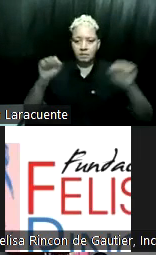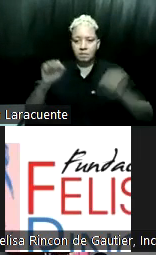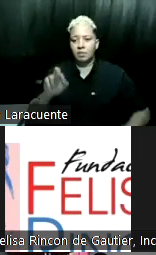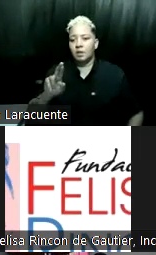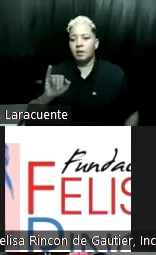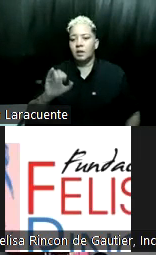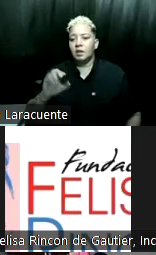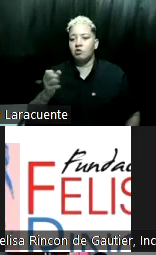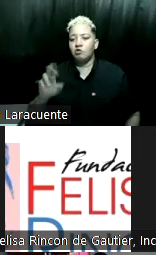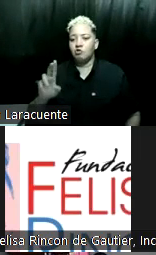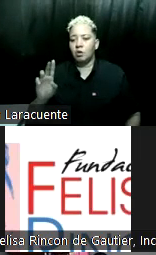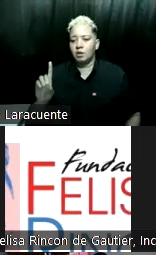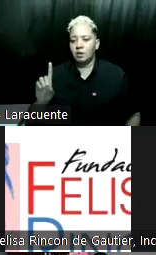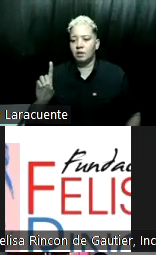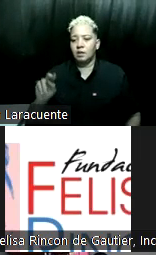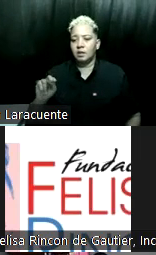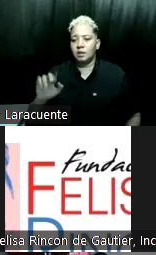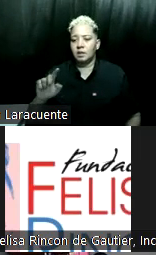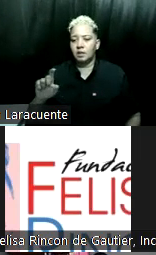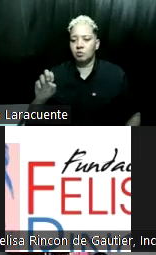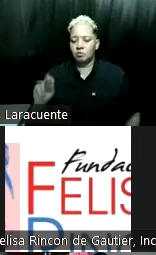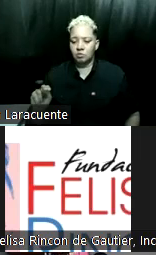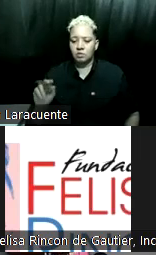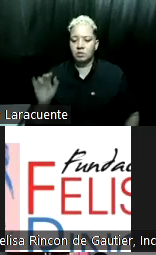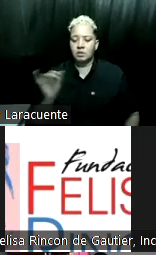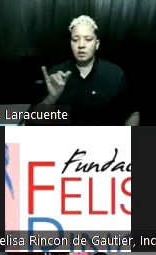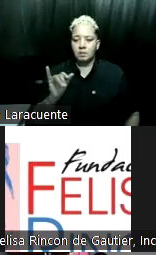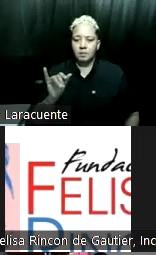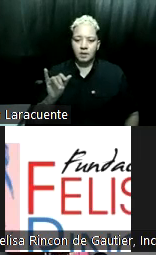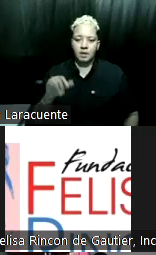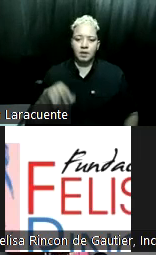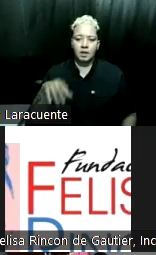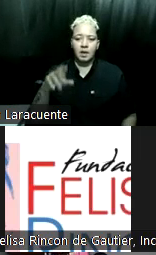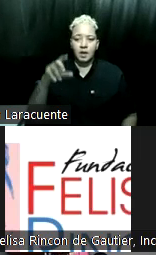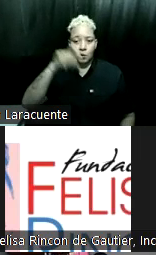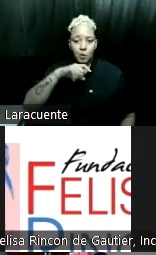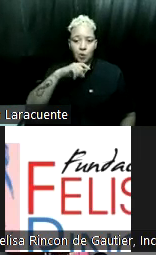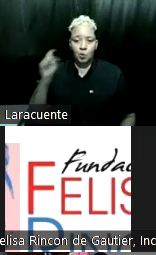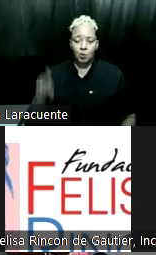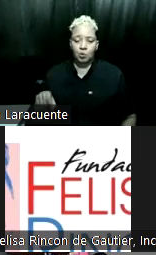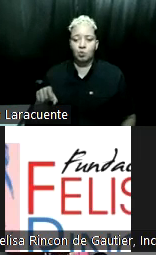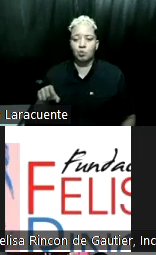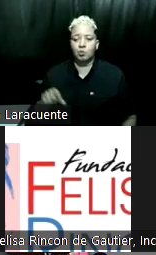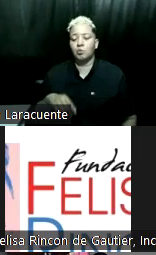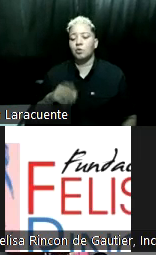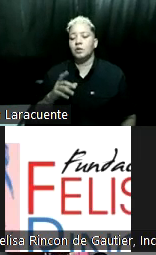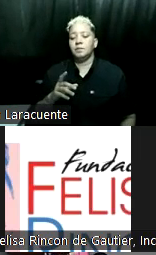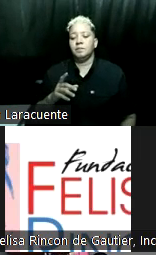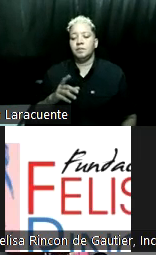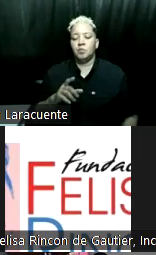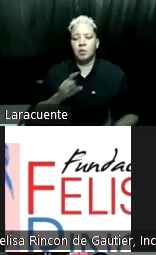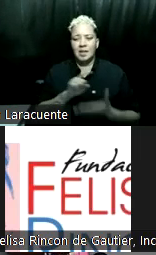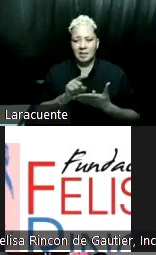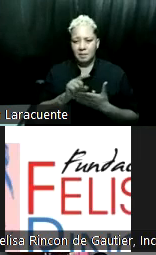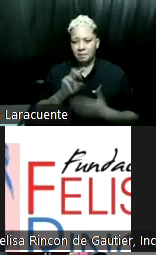Nixon y el premier ruso Leonid Brezhnev, quienes por una semana, desde el 28